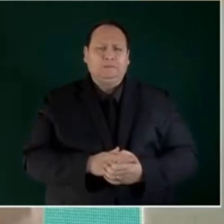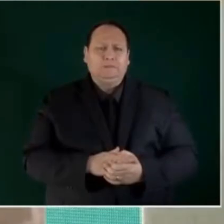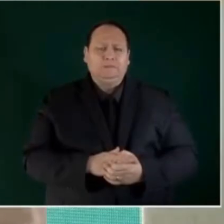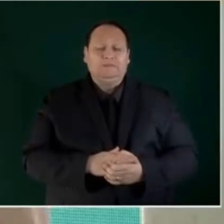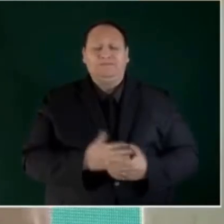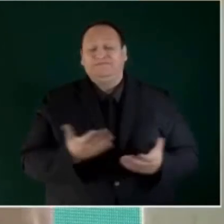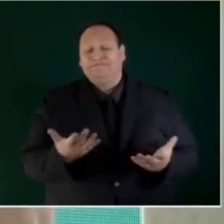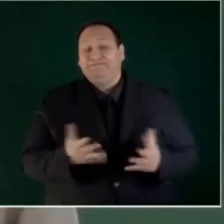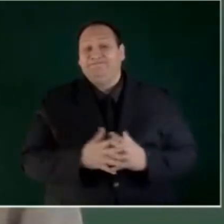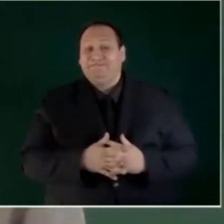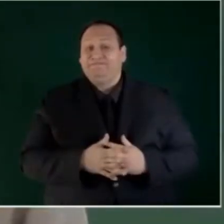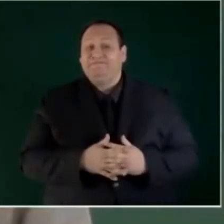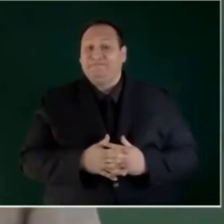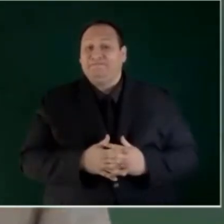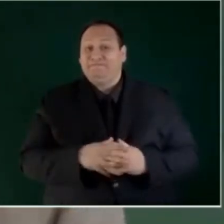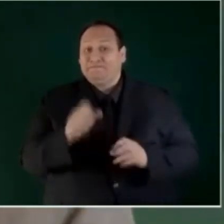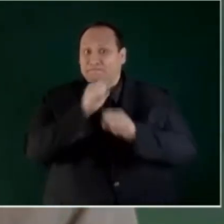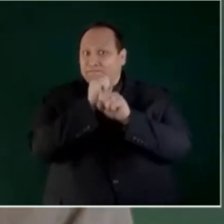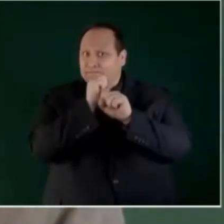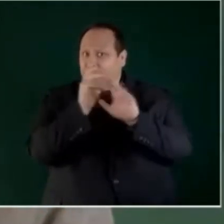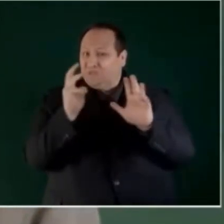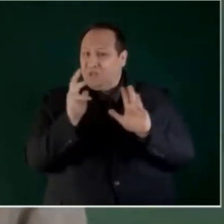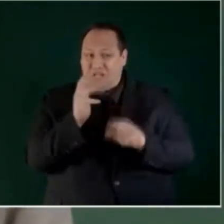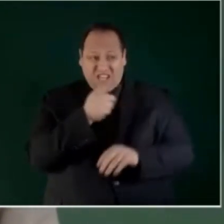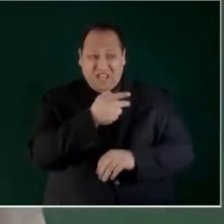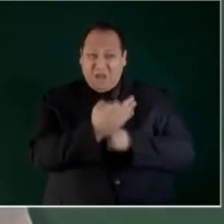¿Qué? Bueno, puede ser